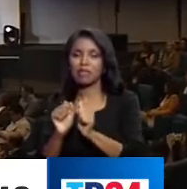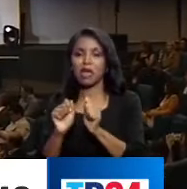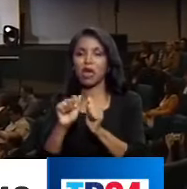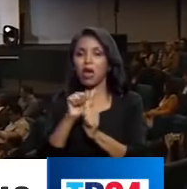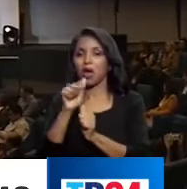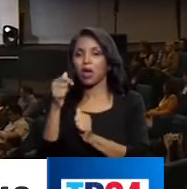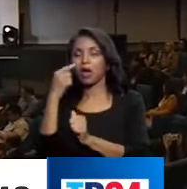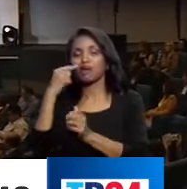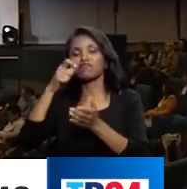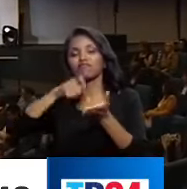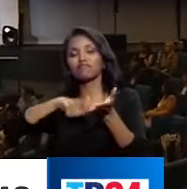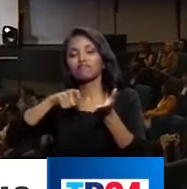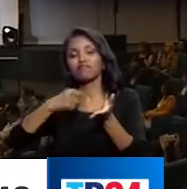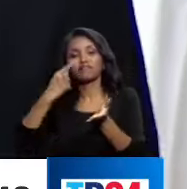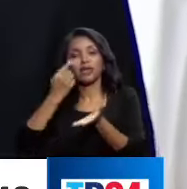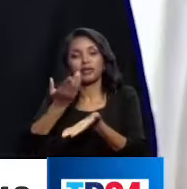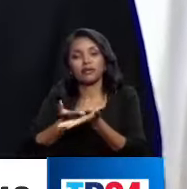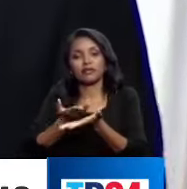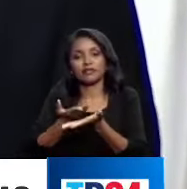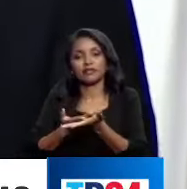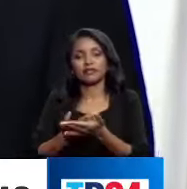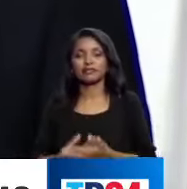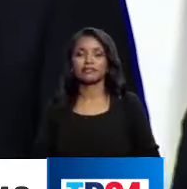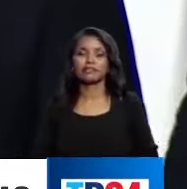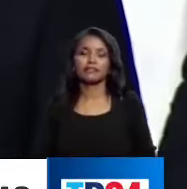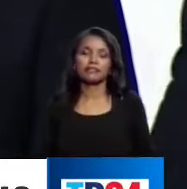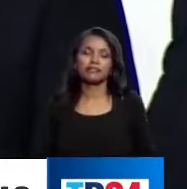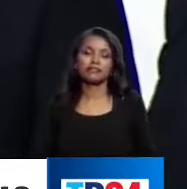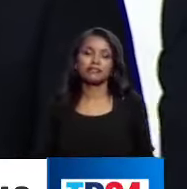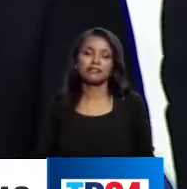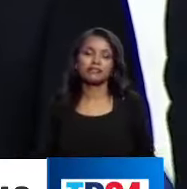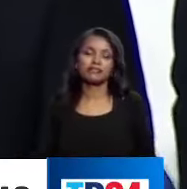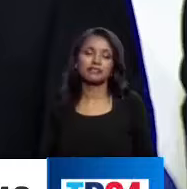procederán a la firma de este compromiso.